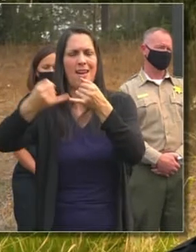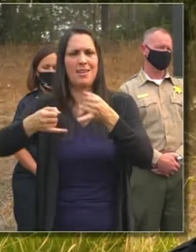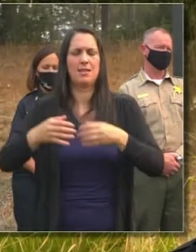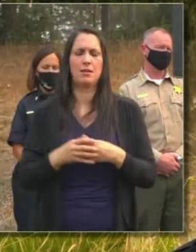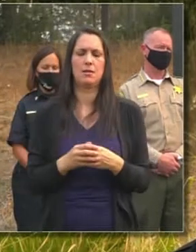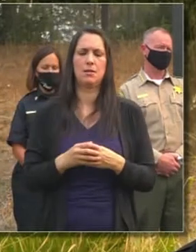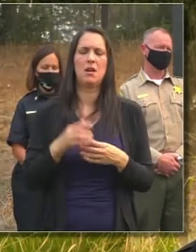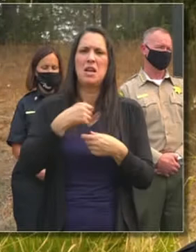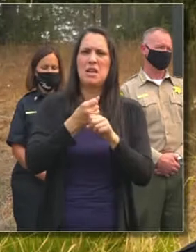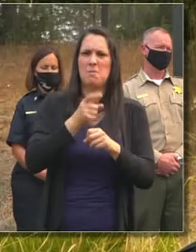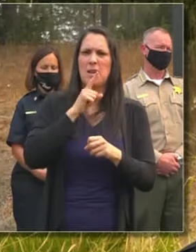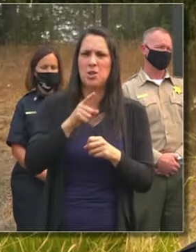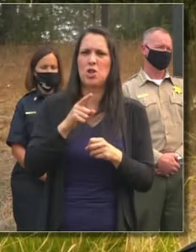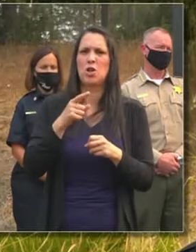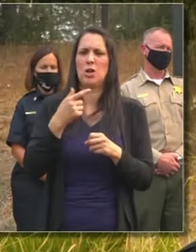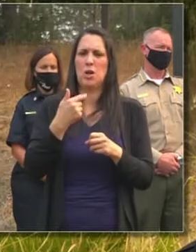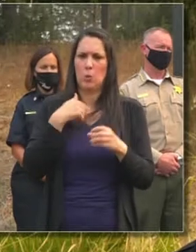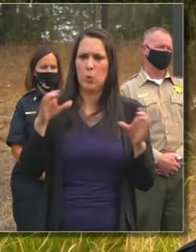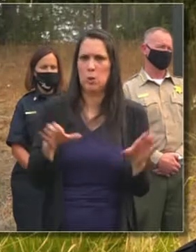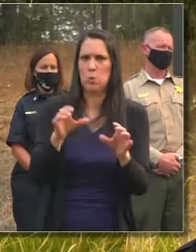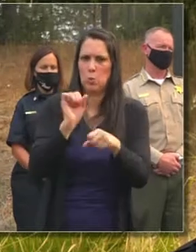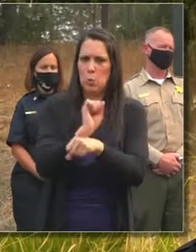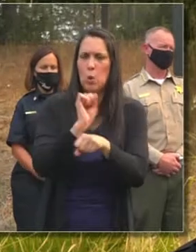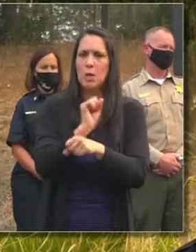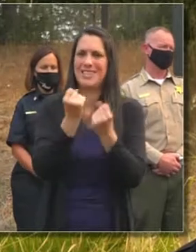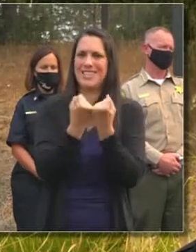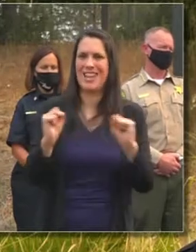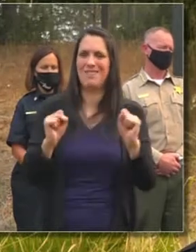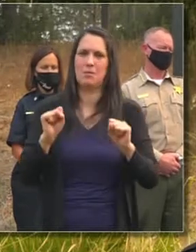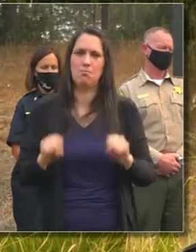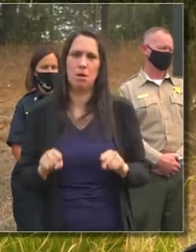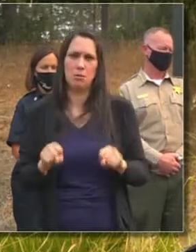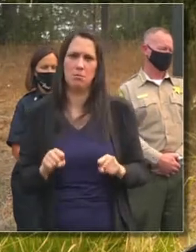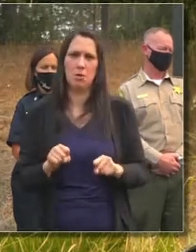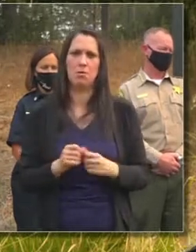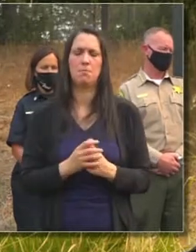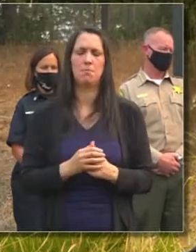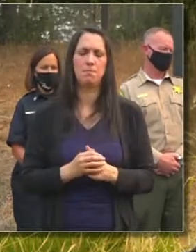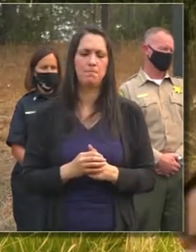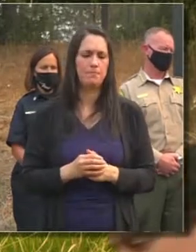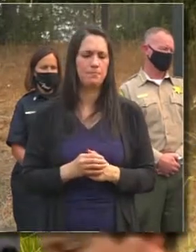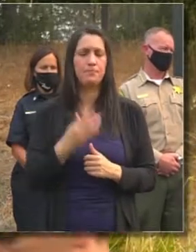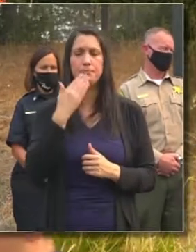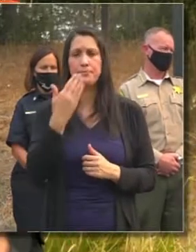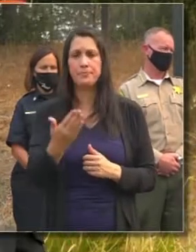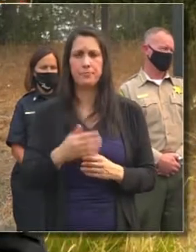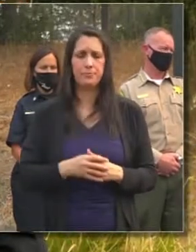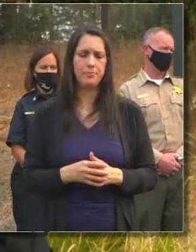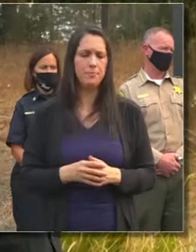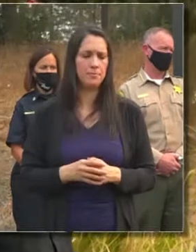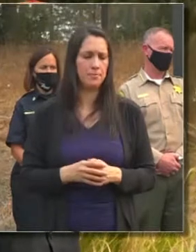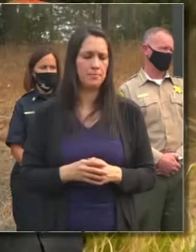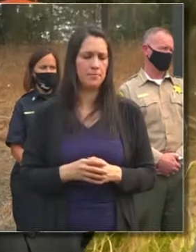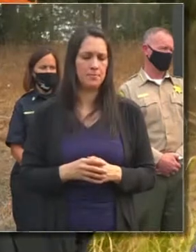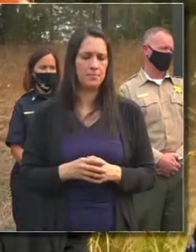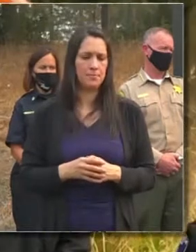creará una gran victoria esperamos que cerraremos este capítulo de manera rápida y segura para todos gracias